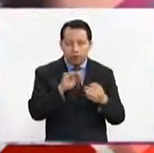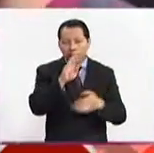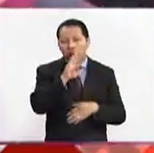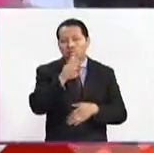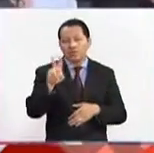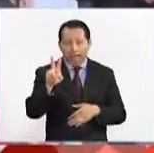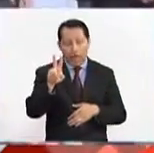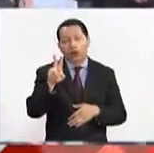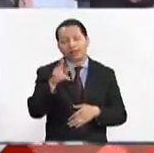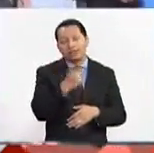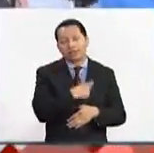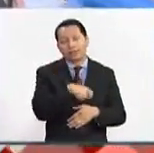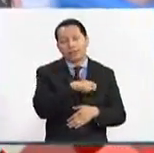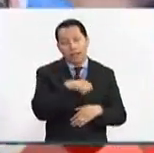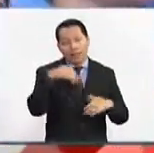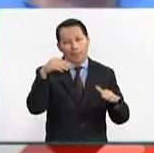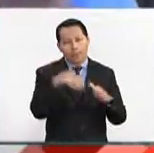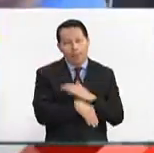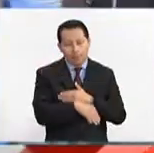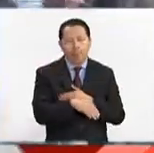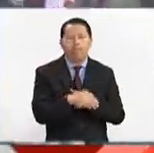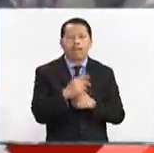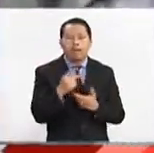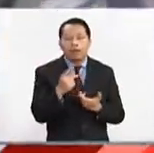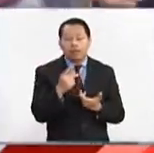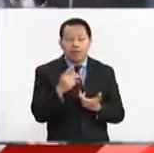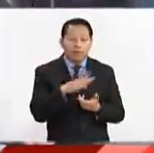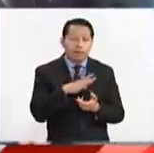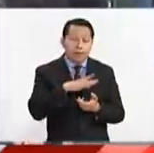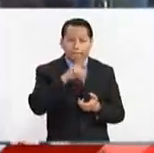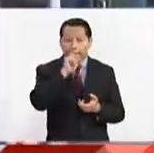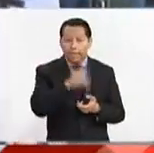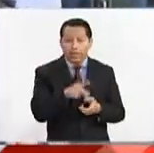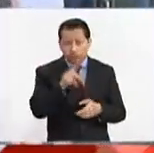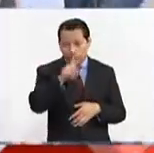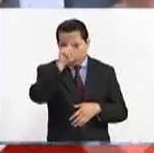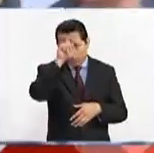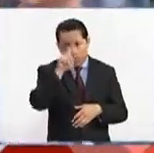de España, es decir, viene una etapa sin duda de una gran